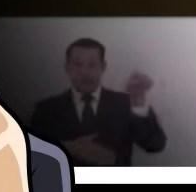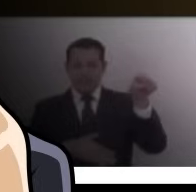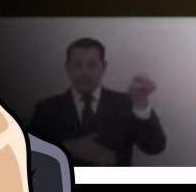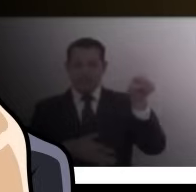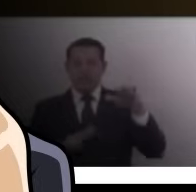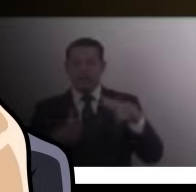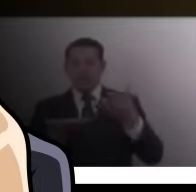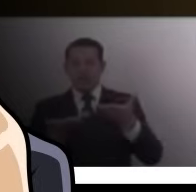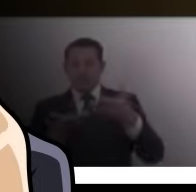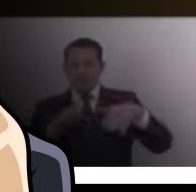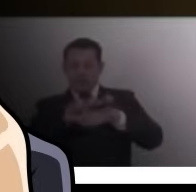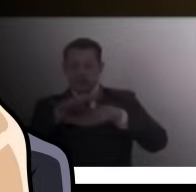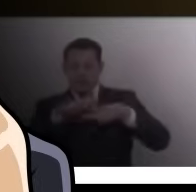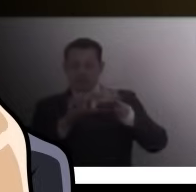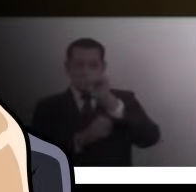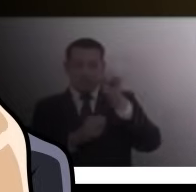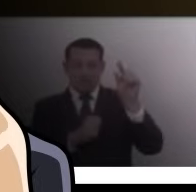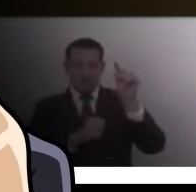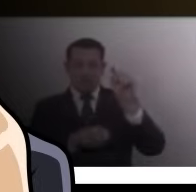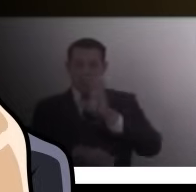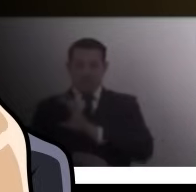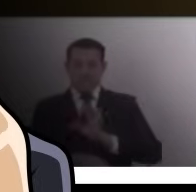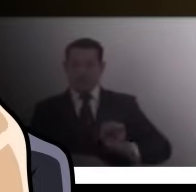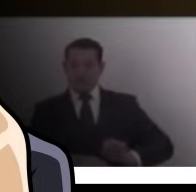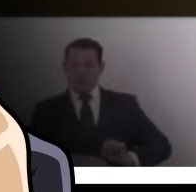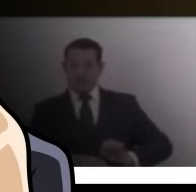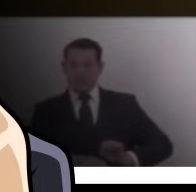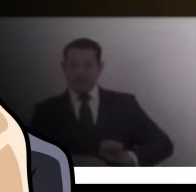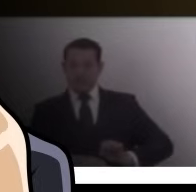en el salón que ahora es Salón El Salvador,